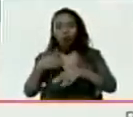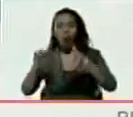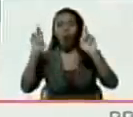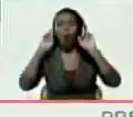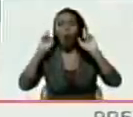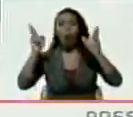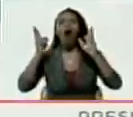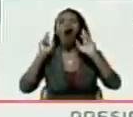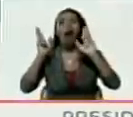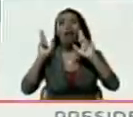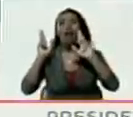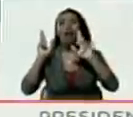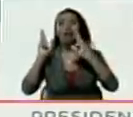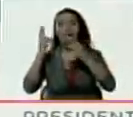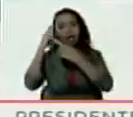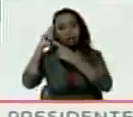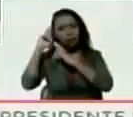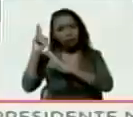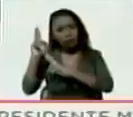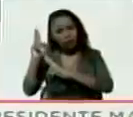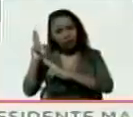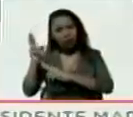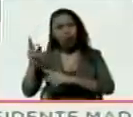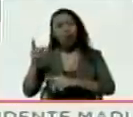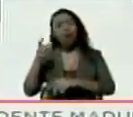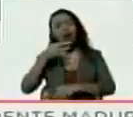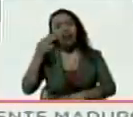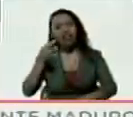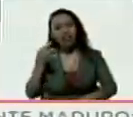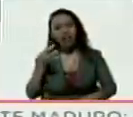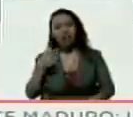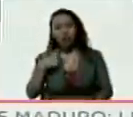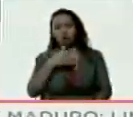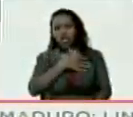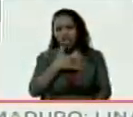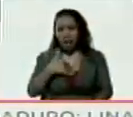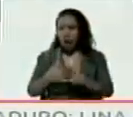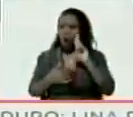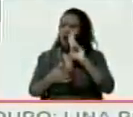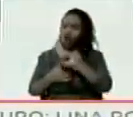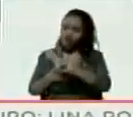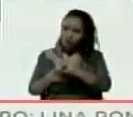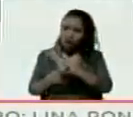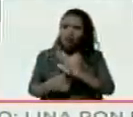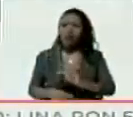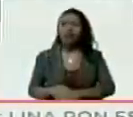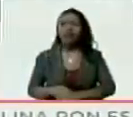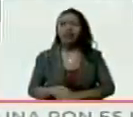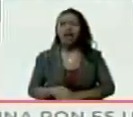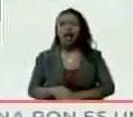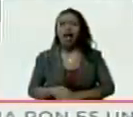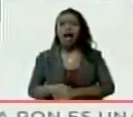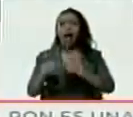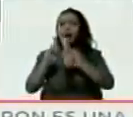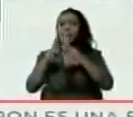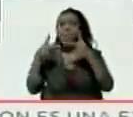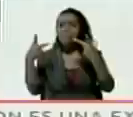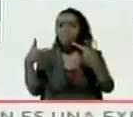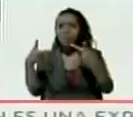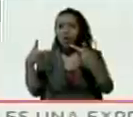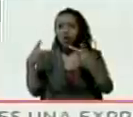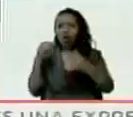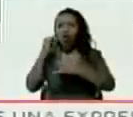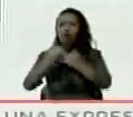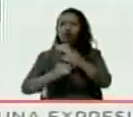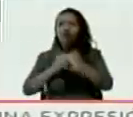quedaron atisbo de respeto por la verdad. Yo quisiera ver, ojalá lo viéramos, a las agencias extranjeras diciendo, mire,